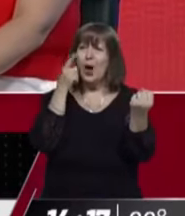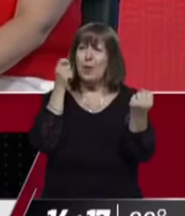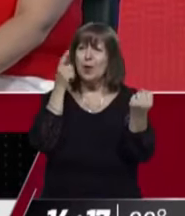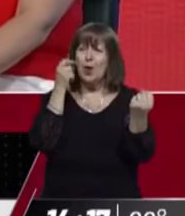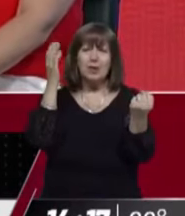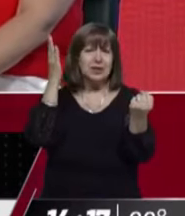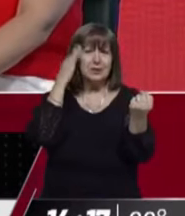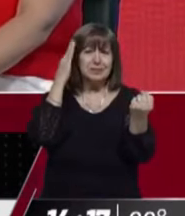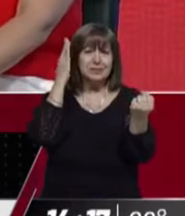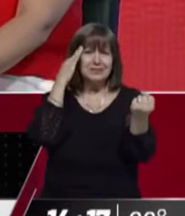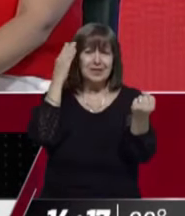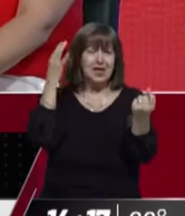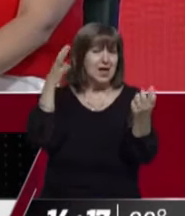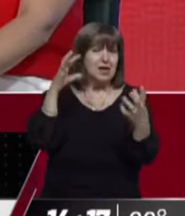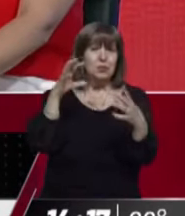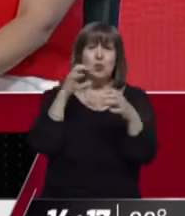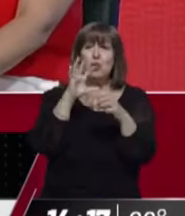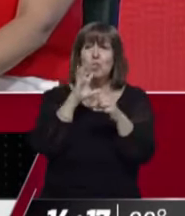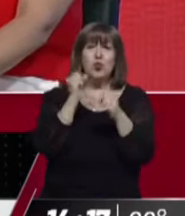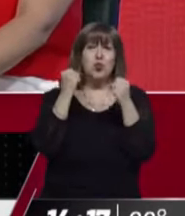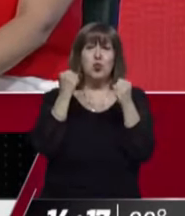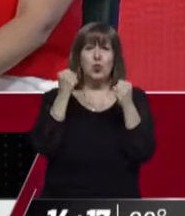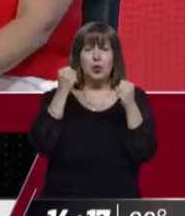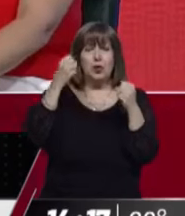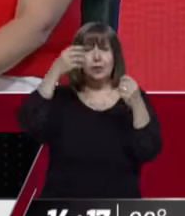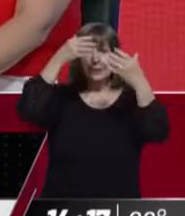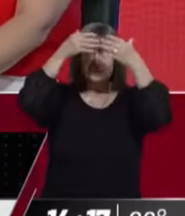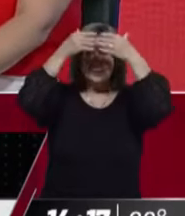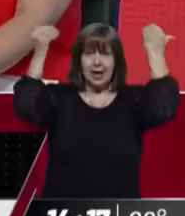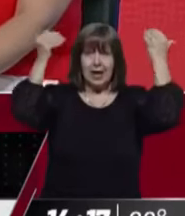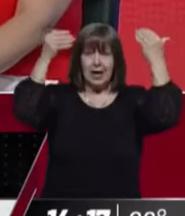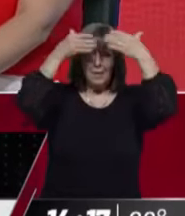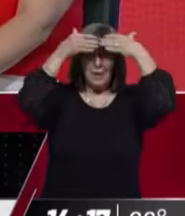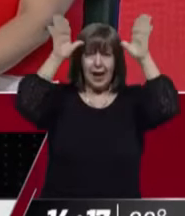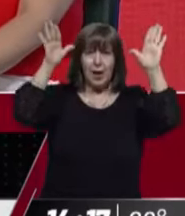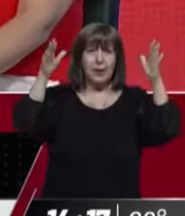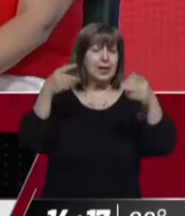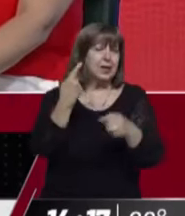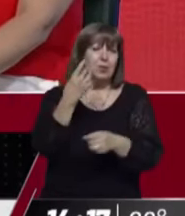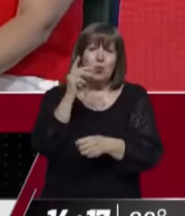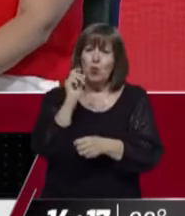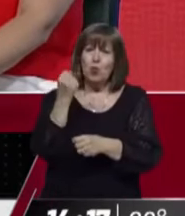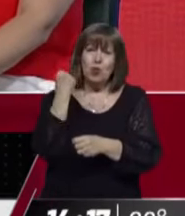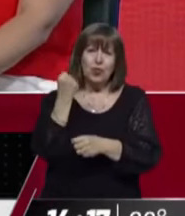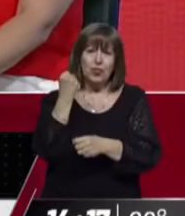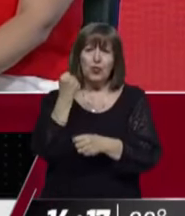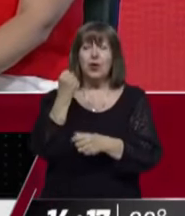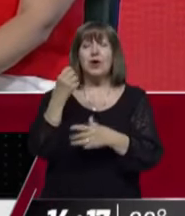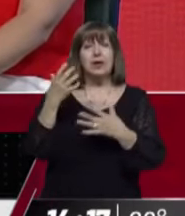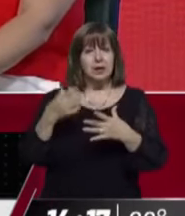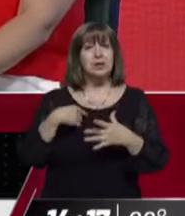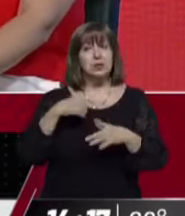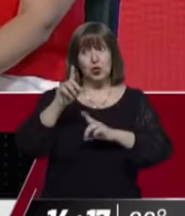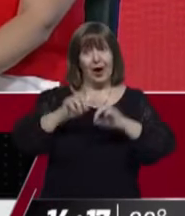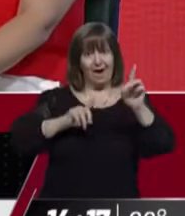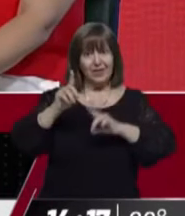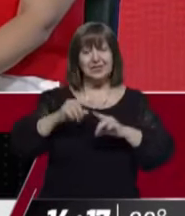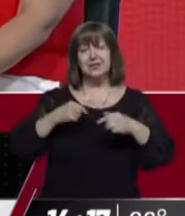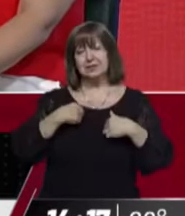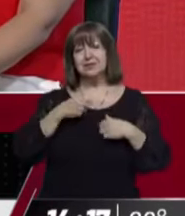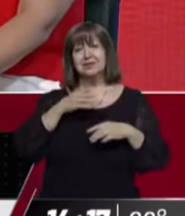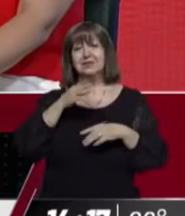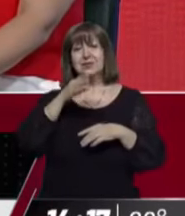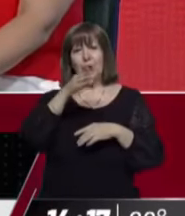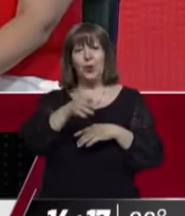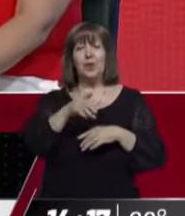lamentablemente es así y bueno, hay que perseverar, digo. Sí, no, sí, sí, totalmente. Yo por ahí cuando voy a dirigir partidos digo, a